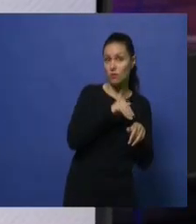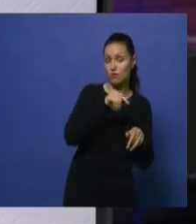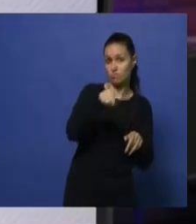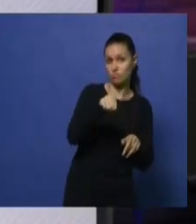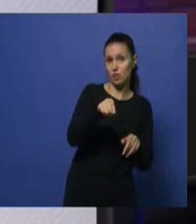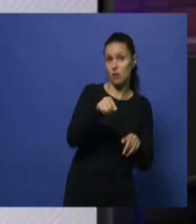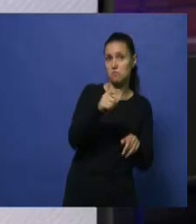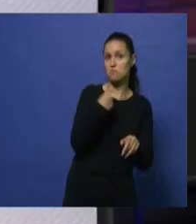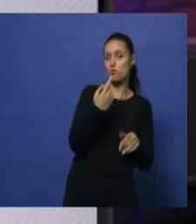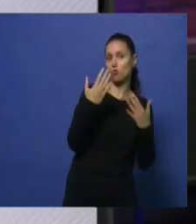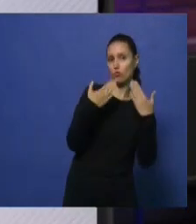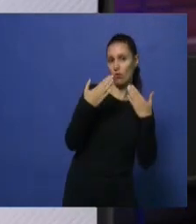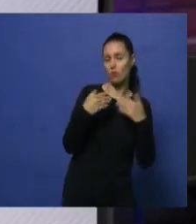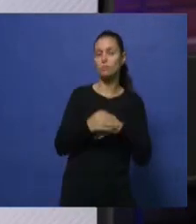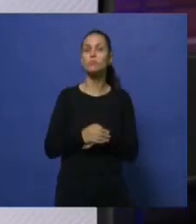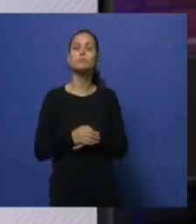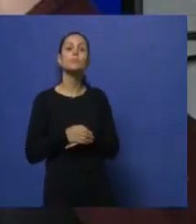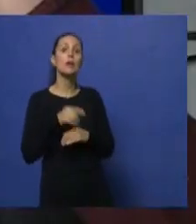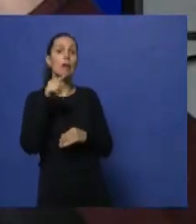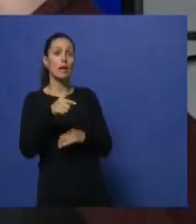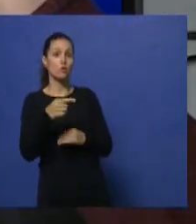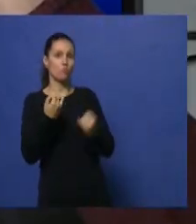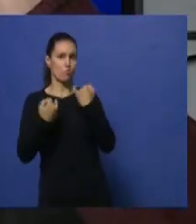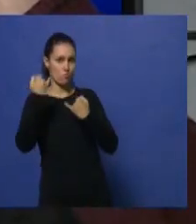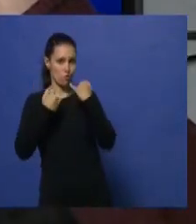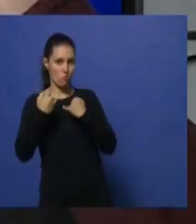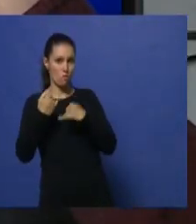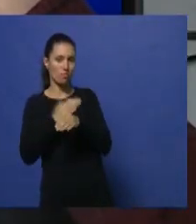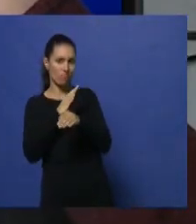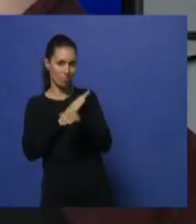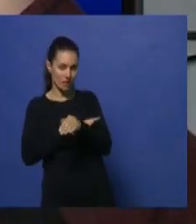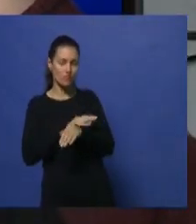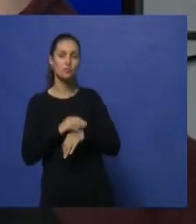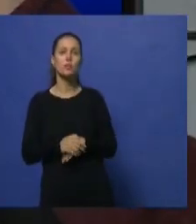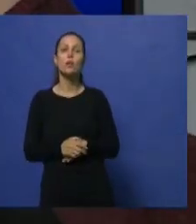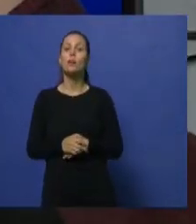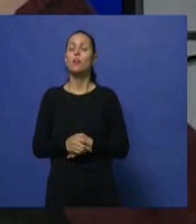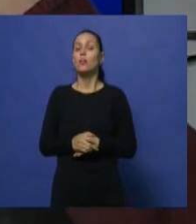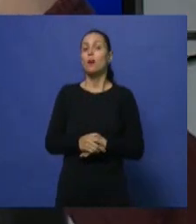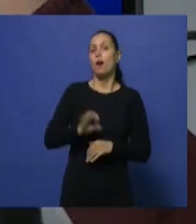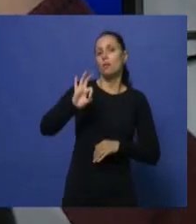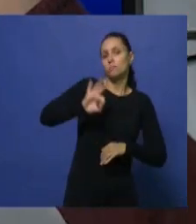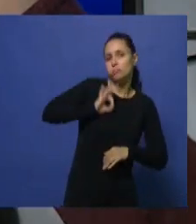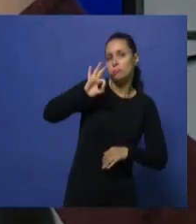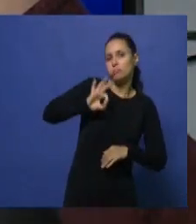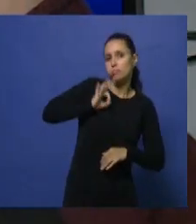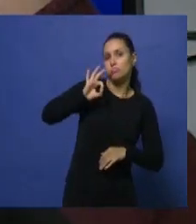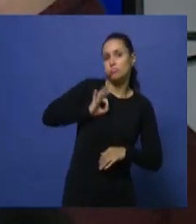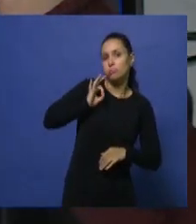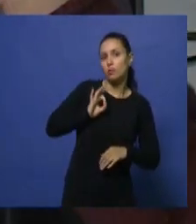durante este bochorno del fin de semana hace años que vamos justamente a esa tribuna donde entra el